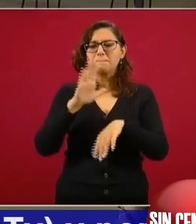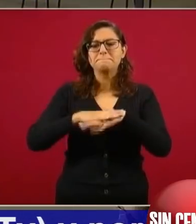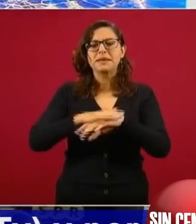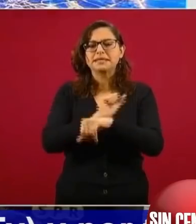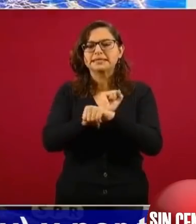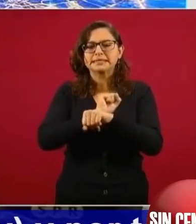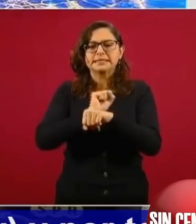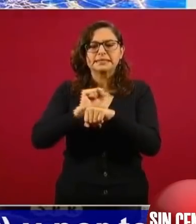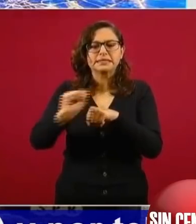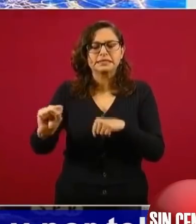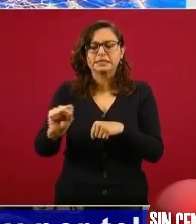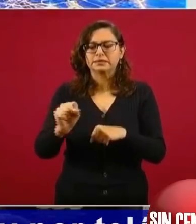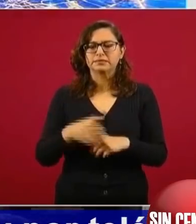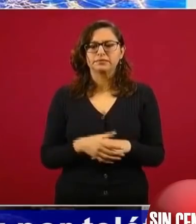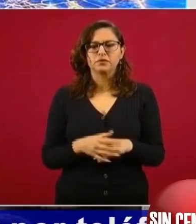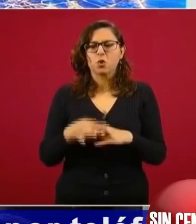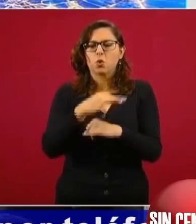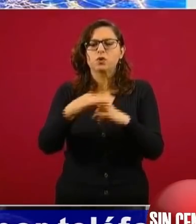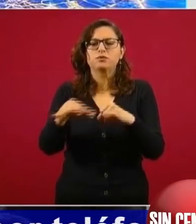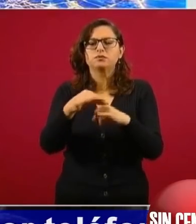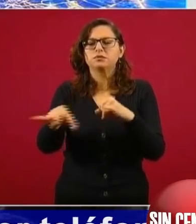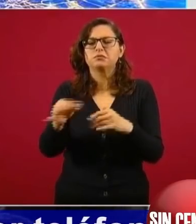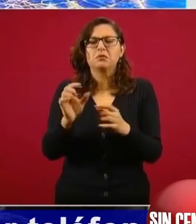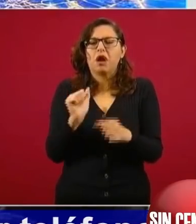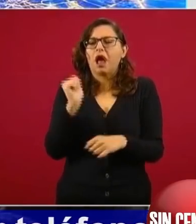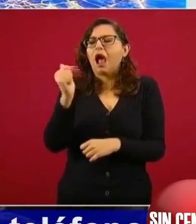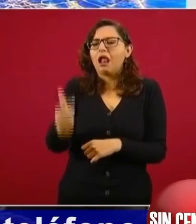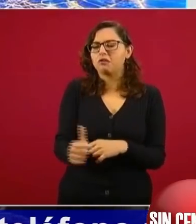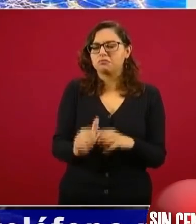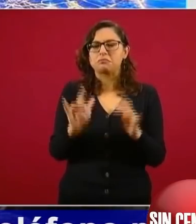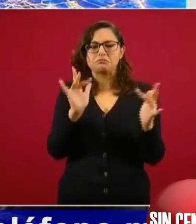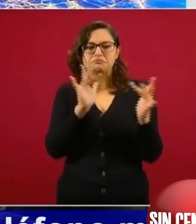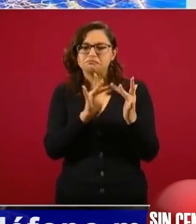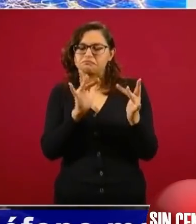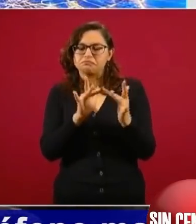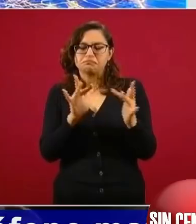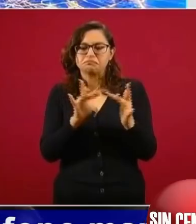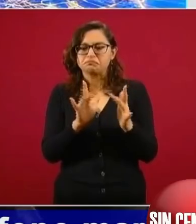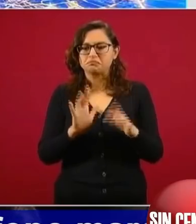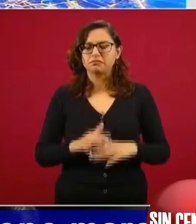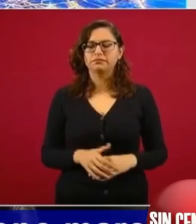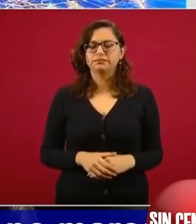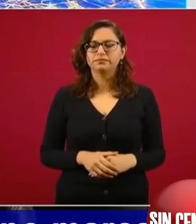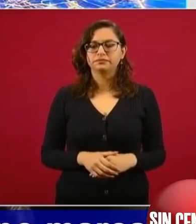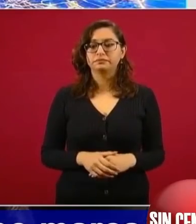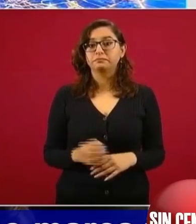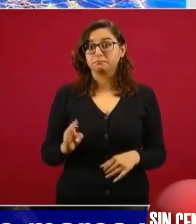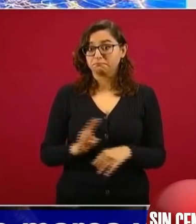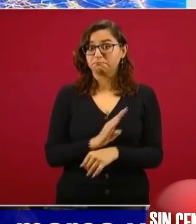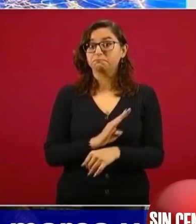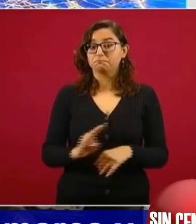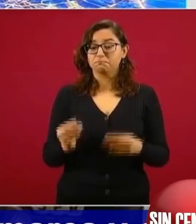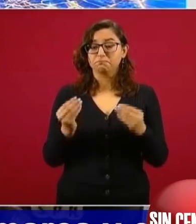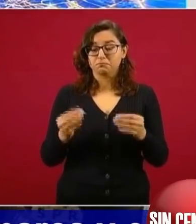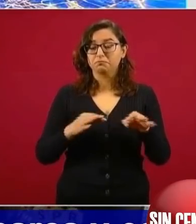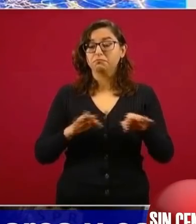para ir dando las secuenciaciones últimas que se necesitan, y esto pues tiene grandes beneficios, ¿no? Esto nos permite